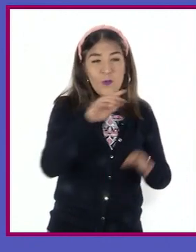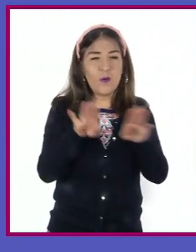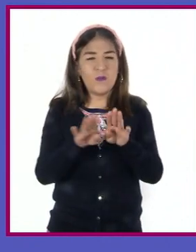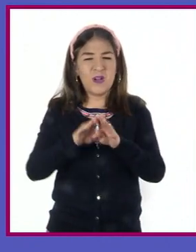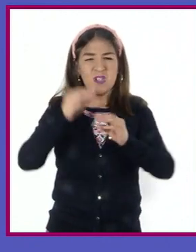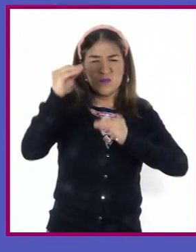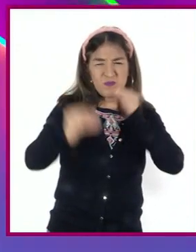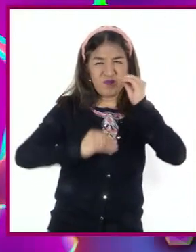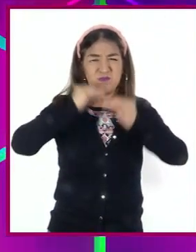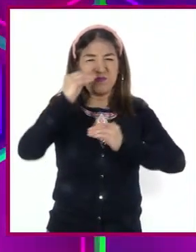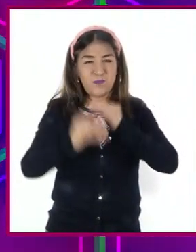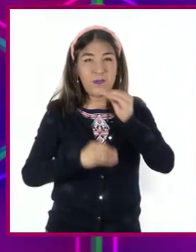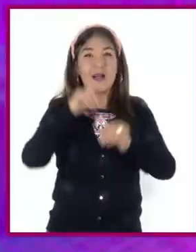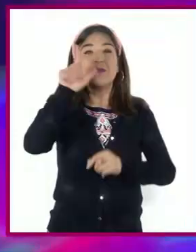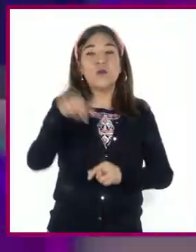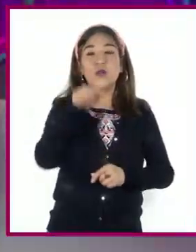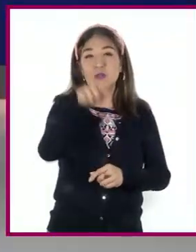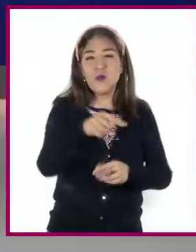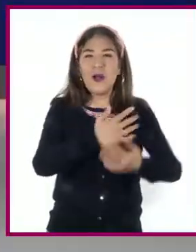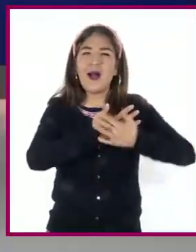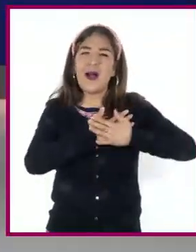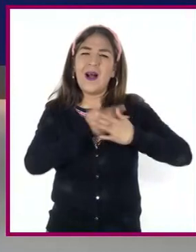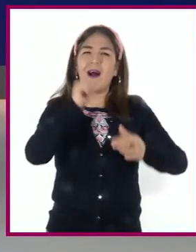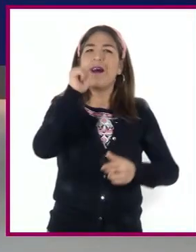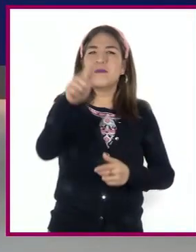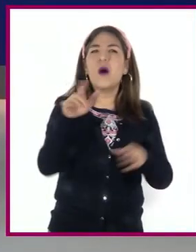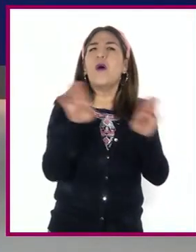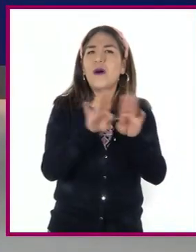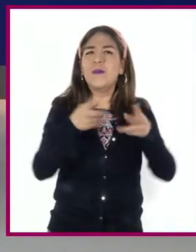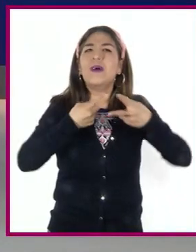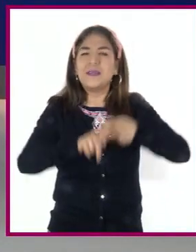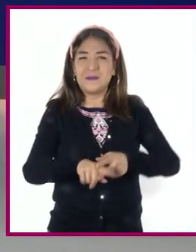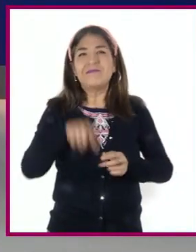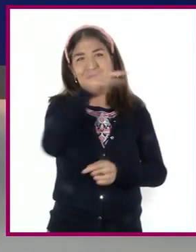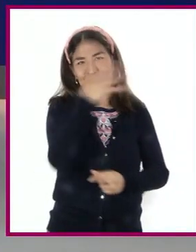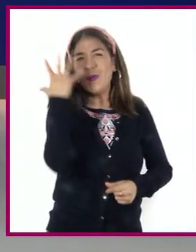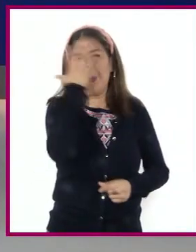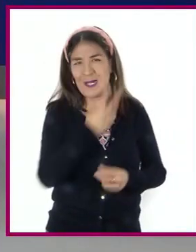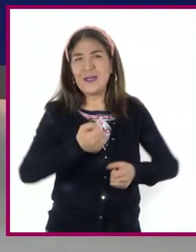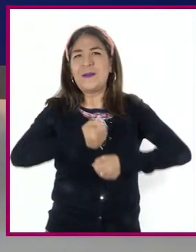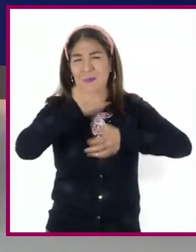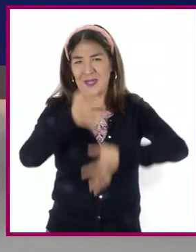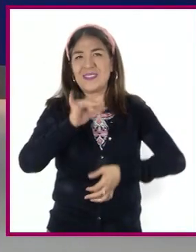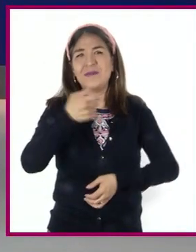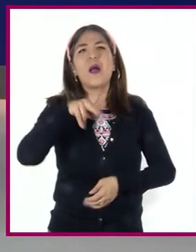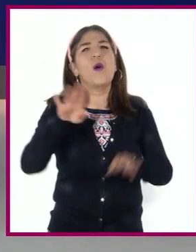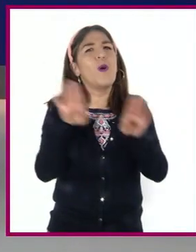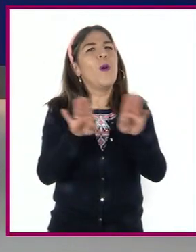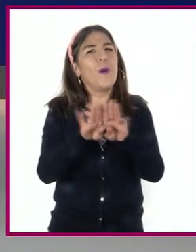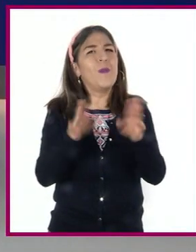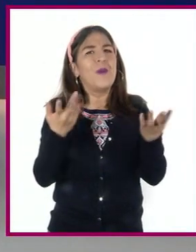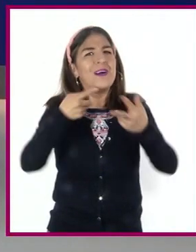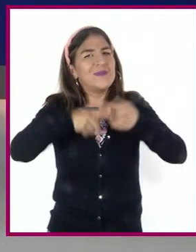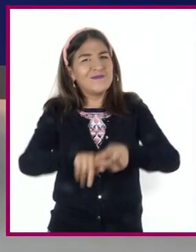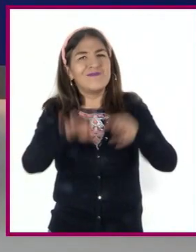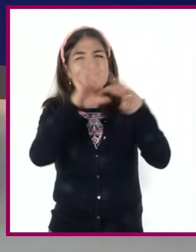te llamé 1000 veces. Es muy improbable que llamemos 1000 veces a alguien.